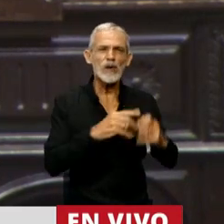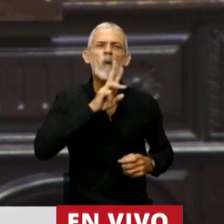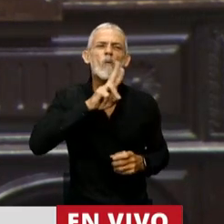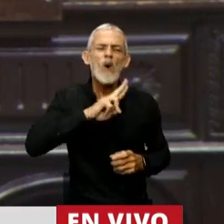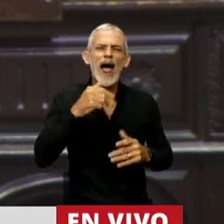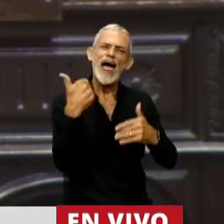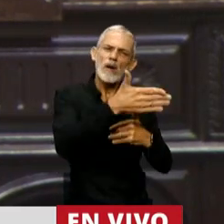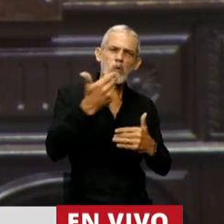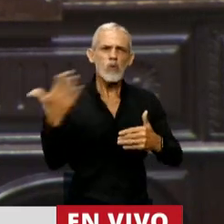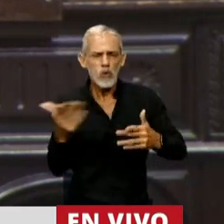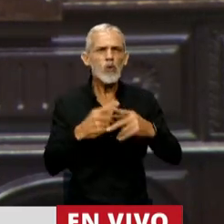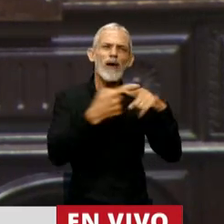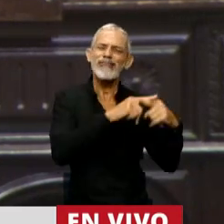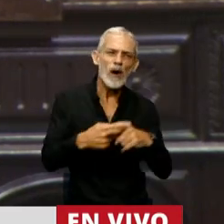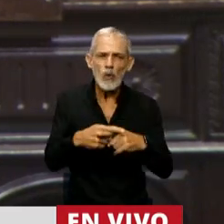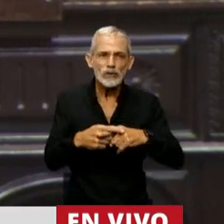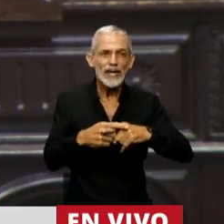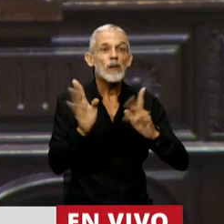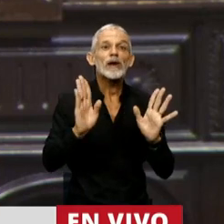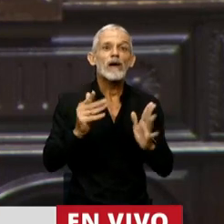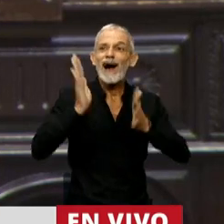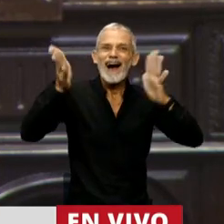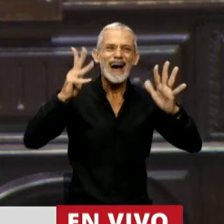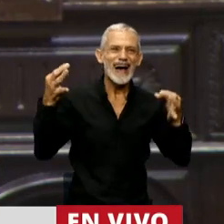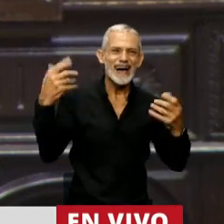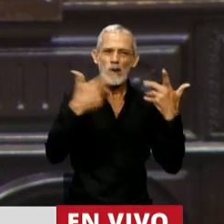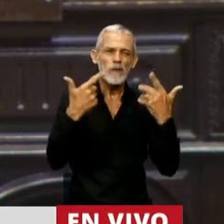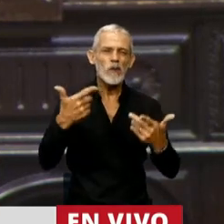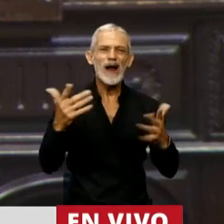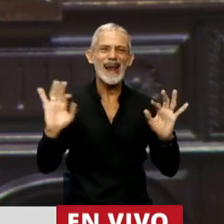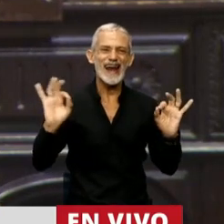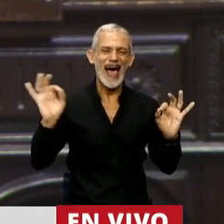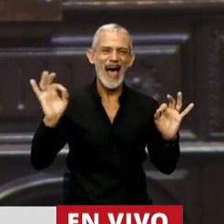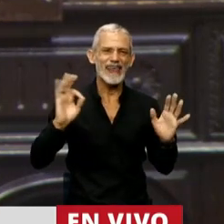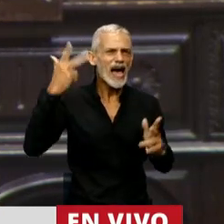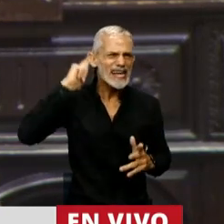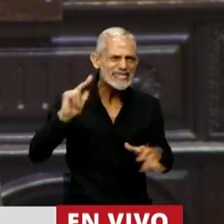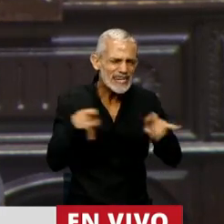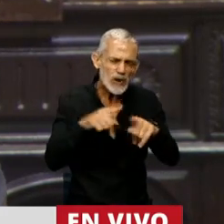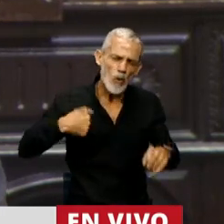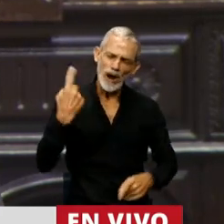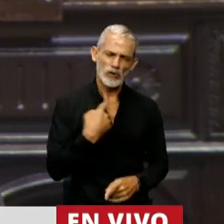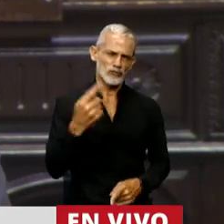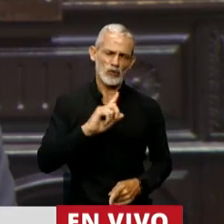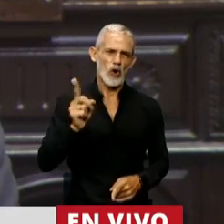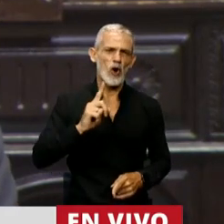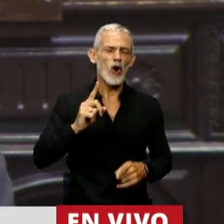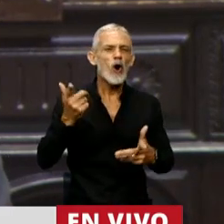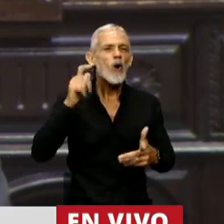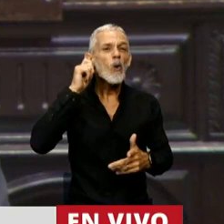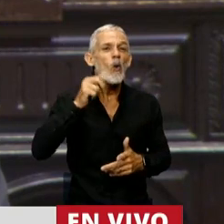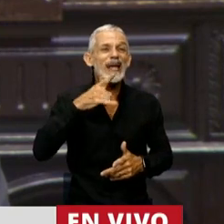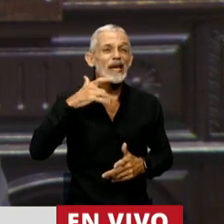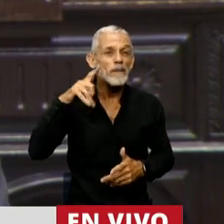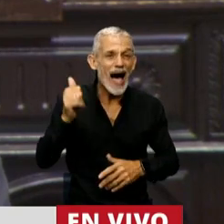mujeres de un lado y del otro discutiendo, pero sin agredirse. No somos Chile, no somos Guatemala donde